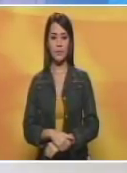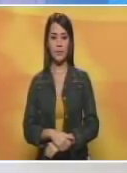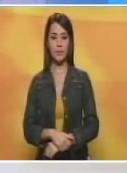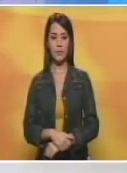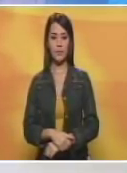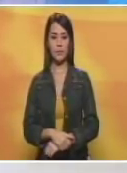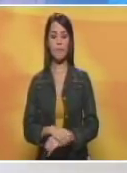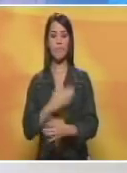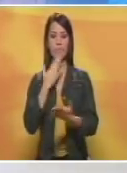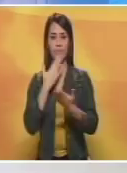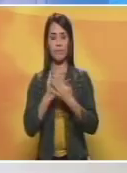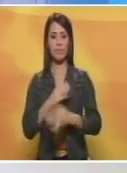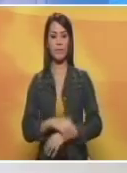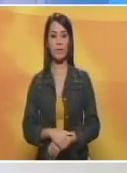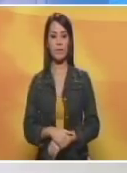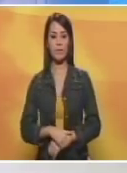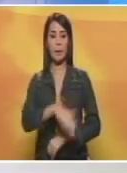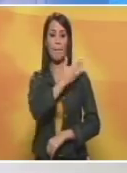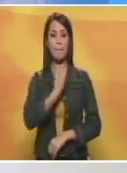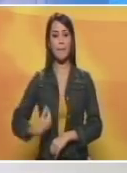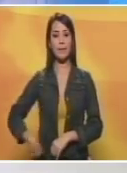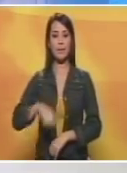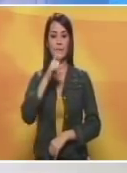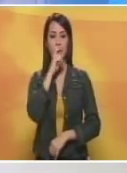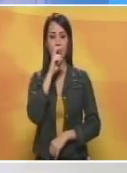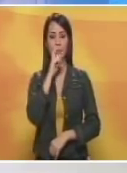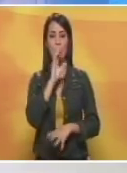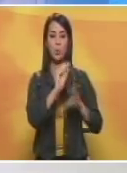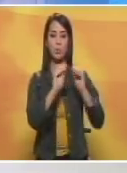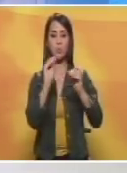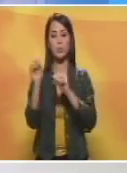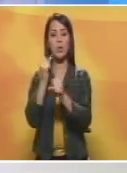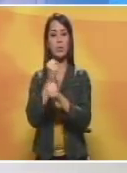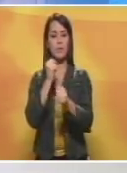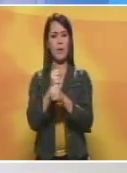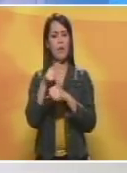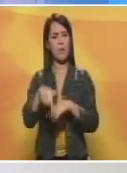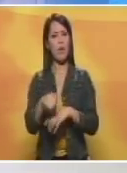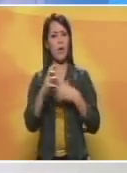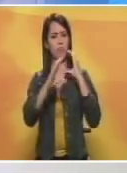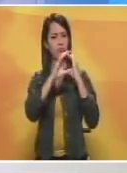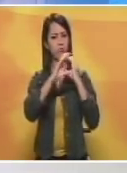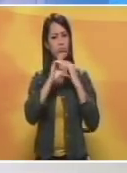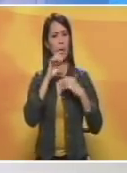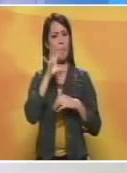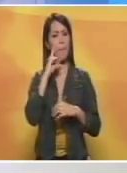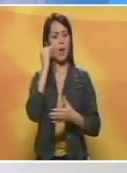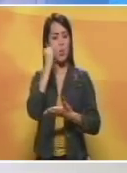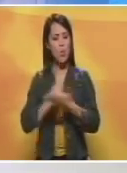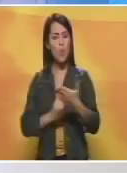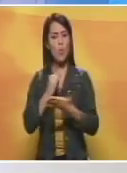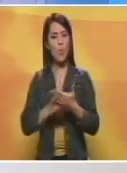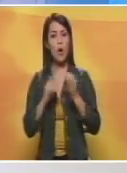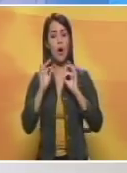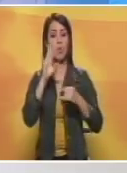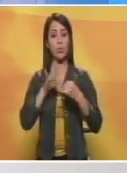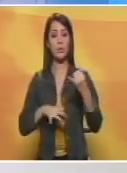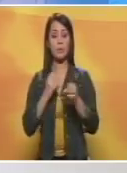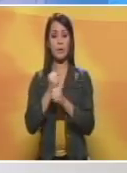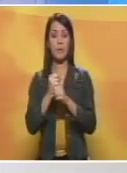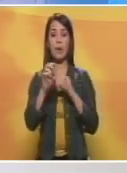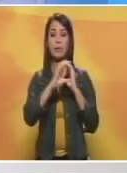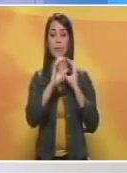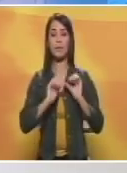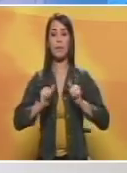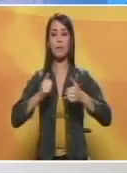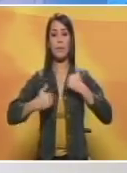gracias maule el presidente de la república nicolás maduro llamó a los conductores del país a registrarse en la última jornada del censo nacional de transporte que